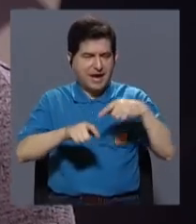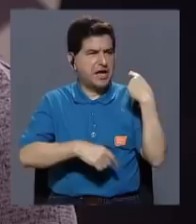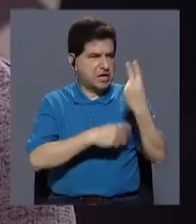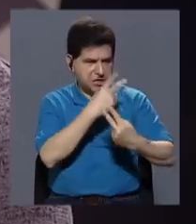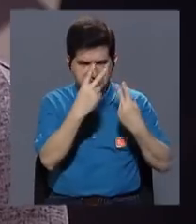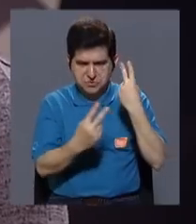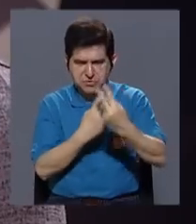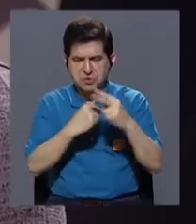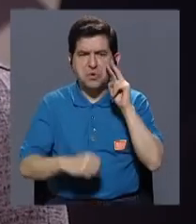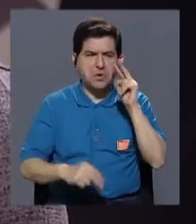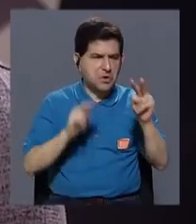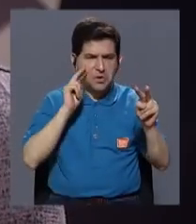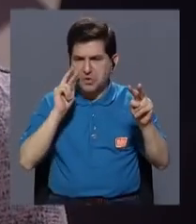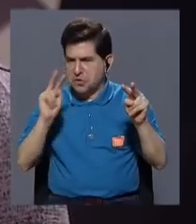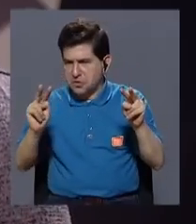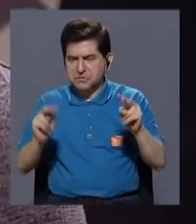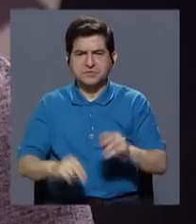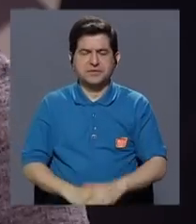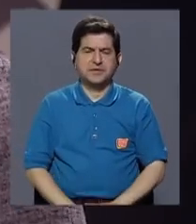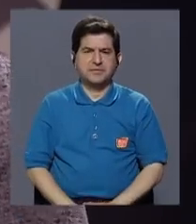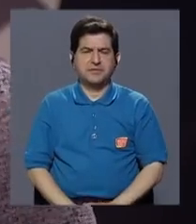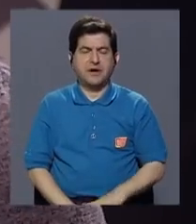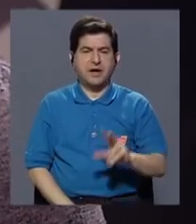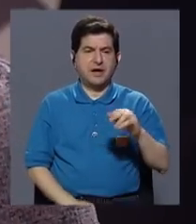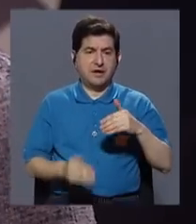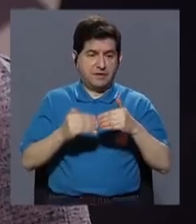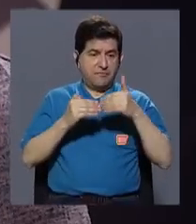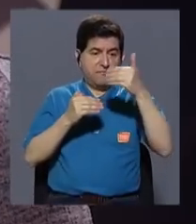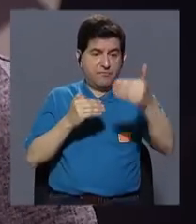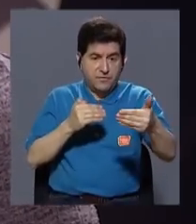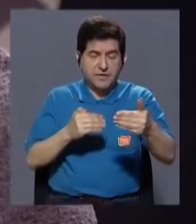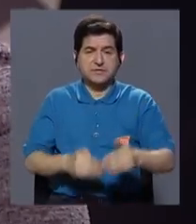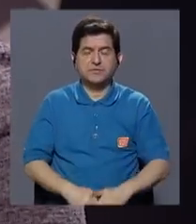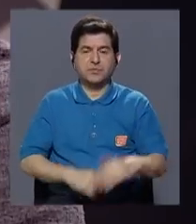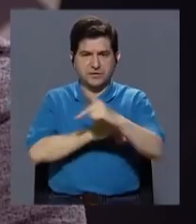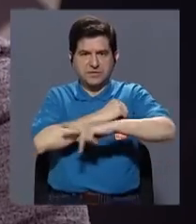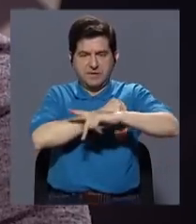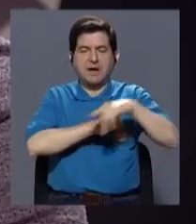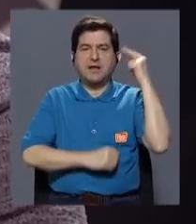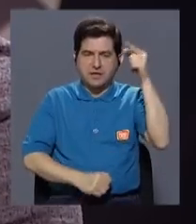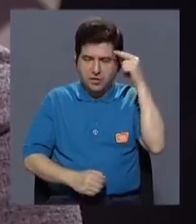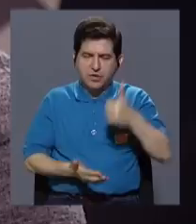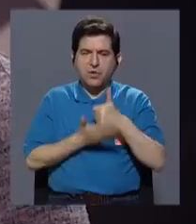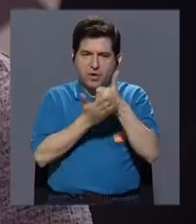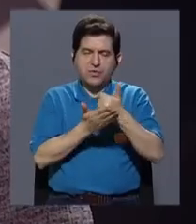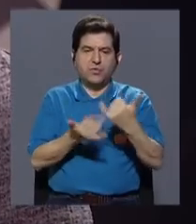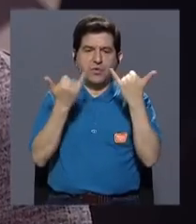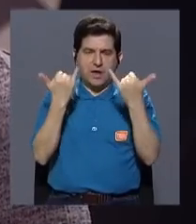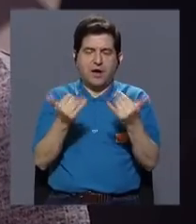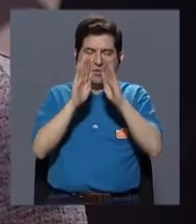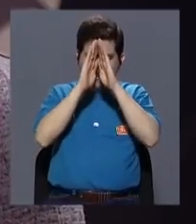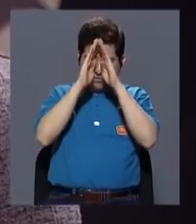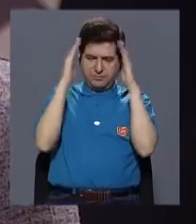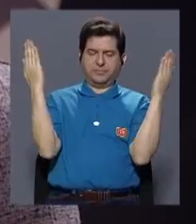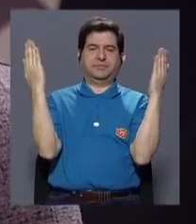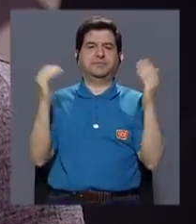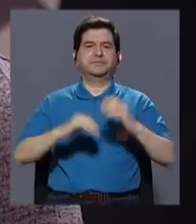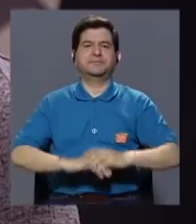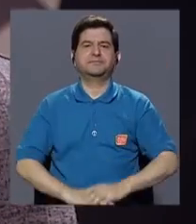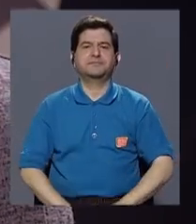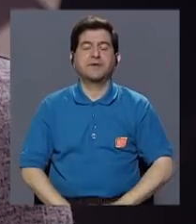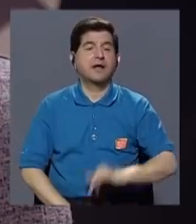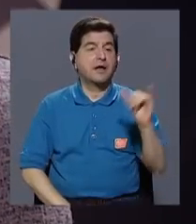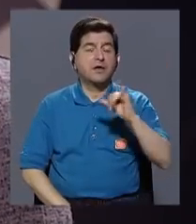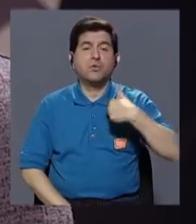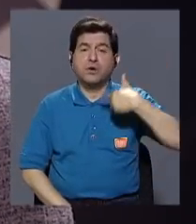haber viajado y de haber visto más allá de nuestras fronteras también ayuda por supuesto que aquí uno ahora su cabeza y